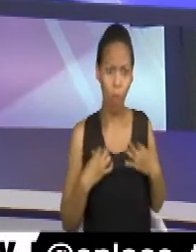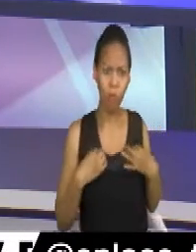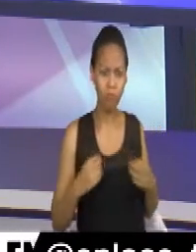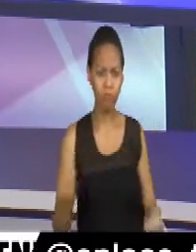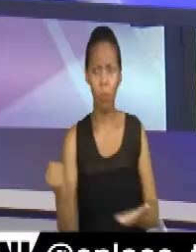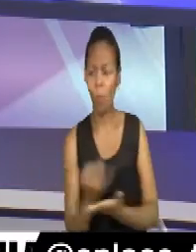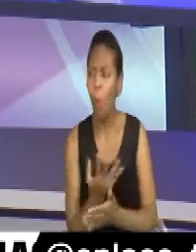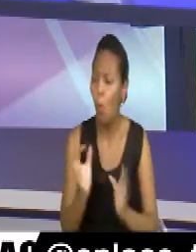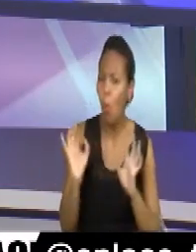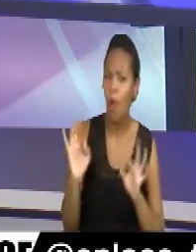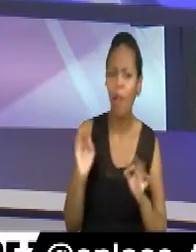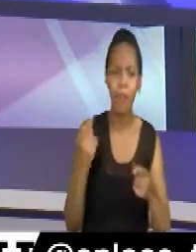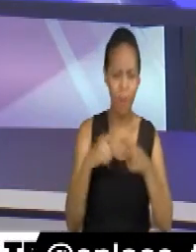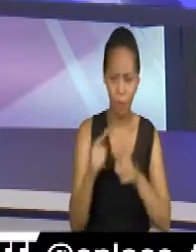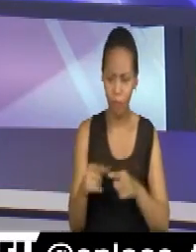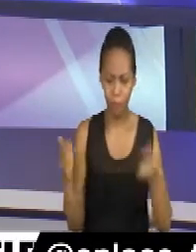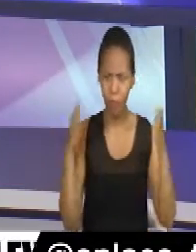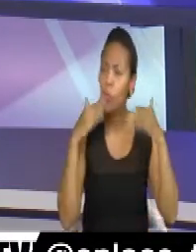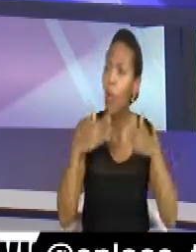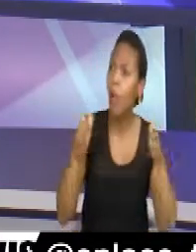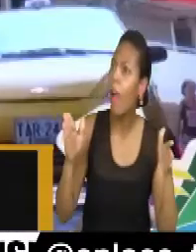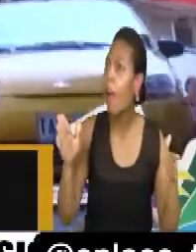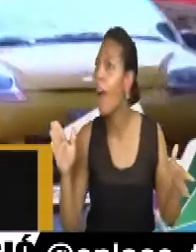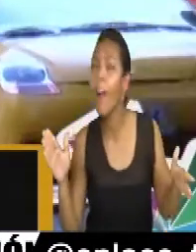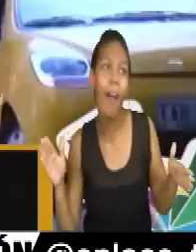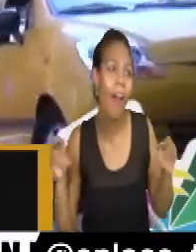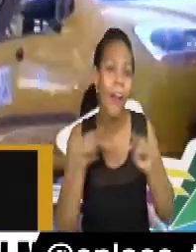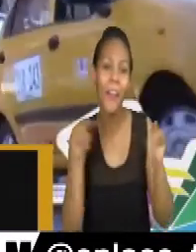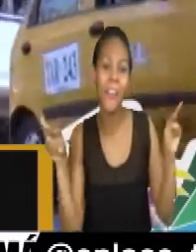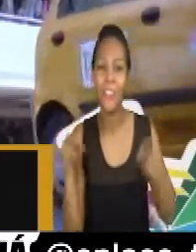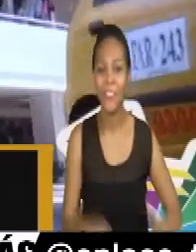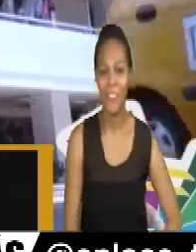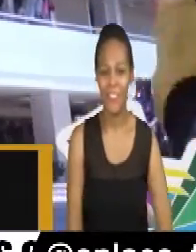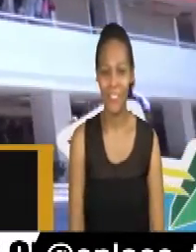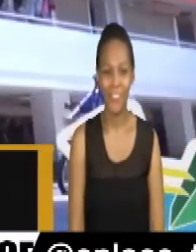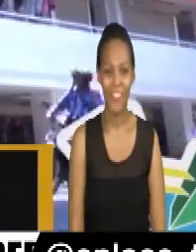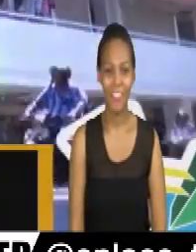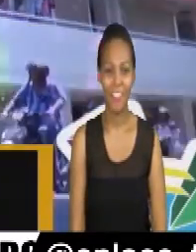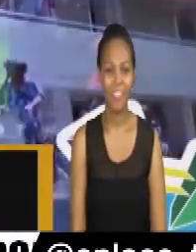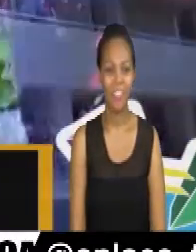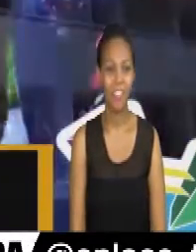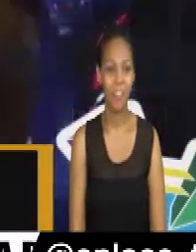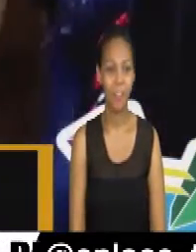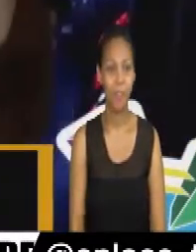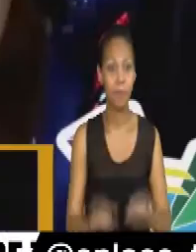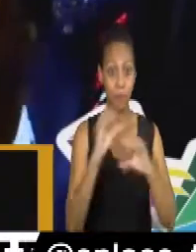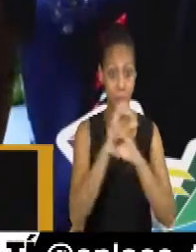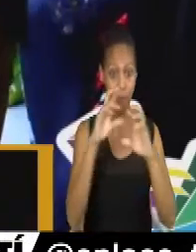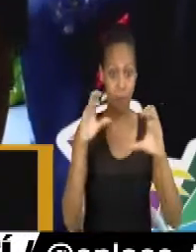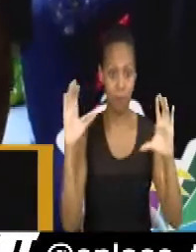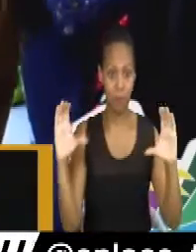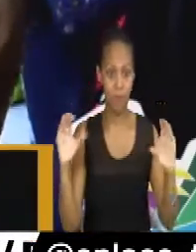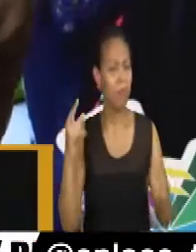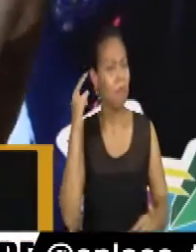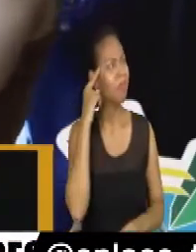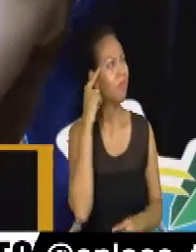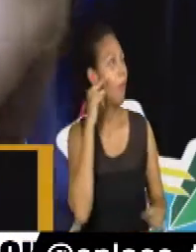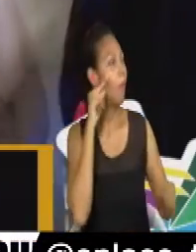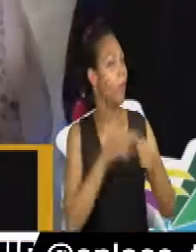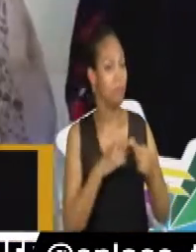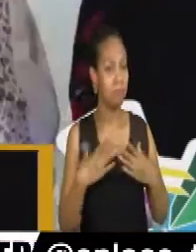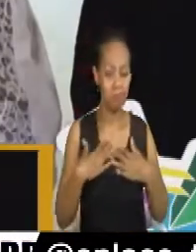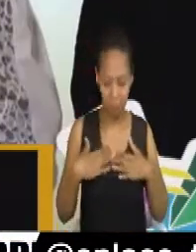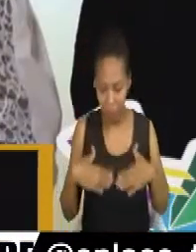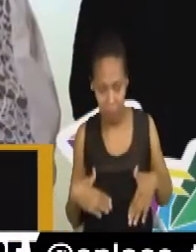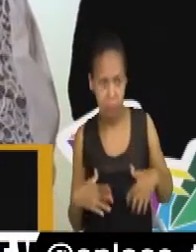puestos abiertos para tal fin. El Centro Popular Comercial piensa en la comodidad de las mujeres a la hora de